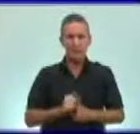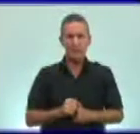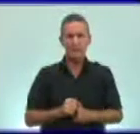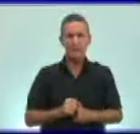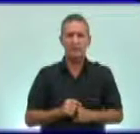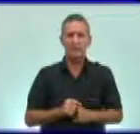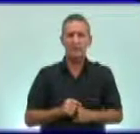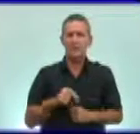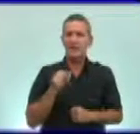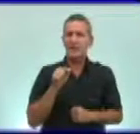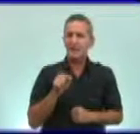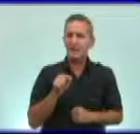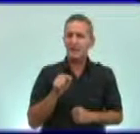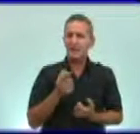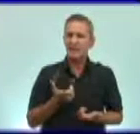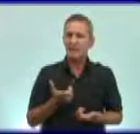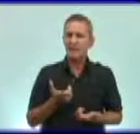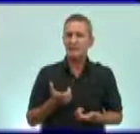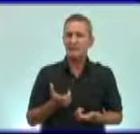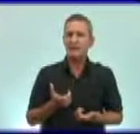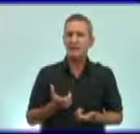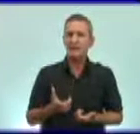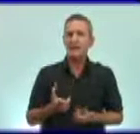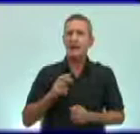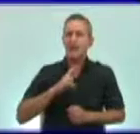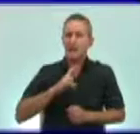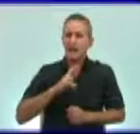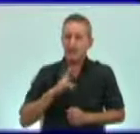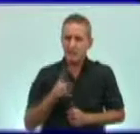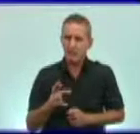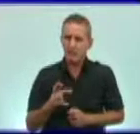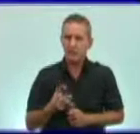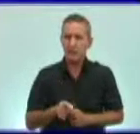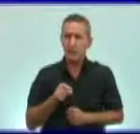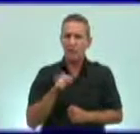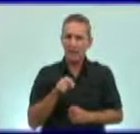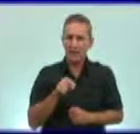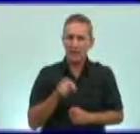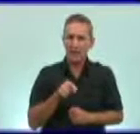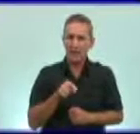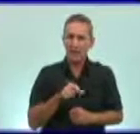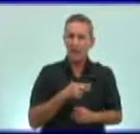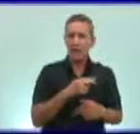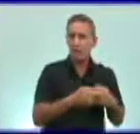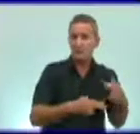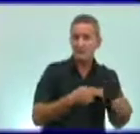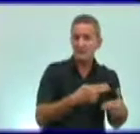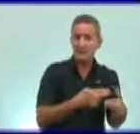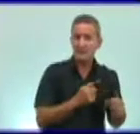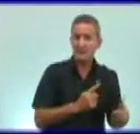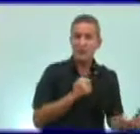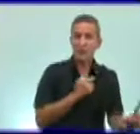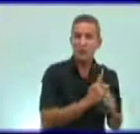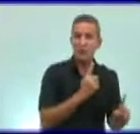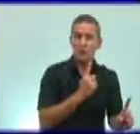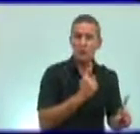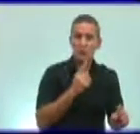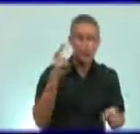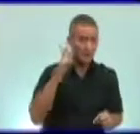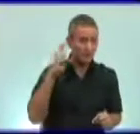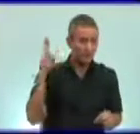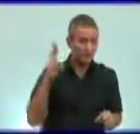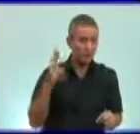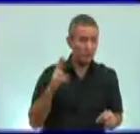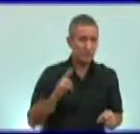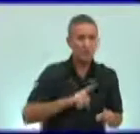revolucionario. Esa es la respuesta a esa acción del contrarrevolucionario de asesinar a